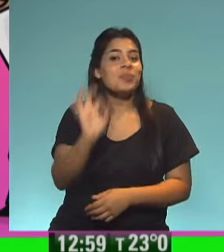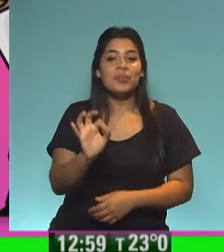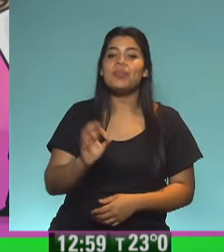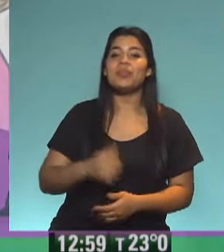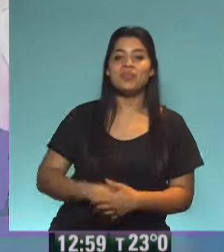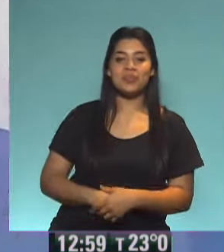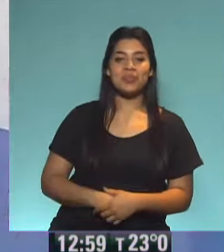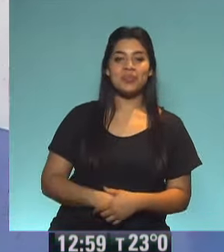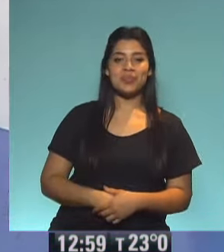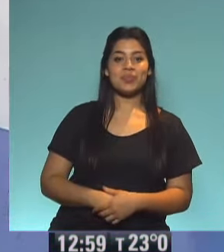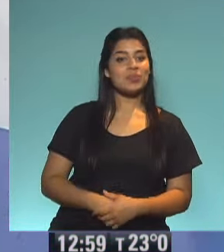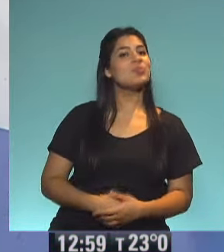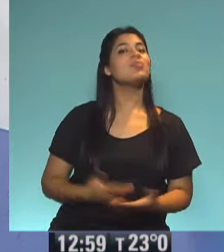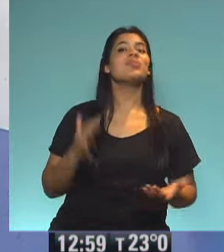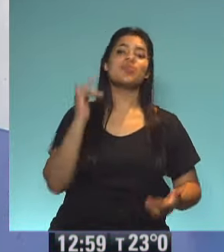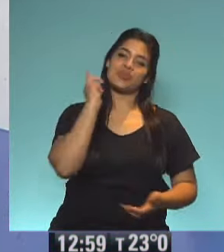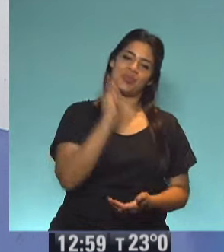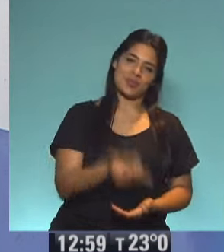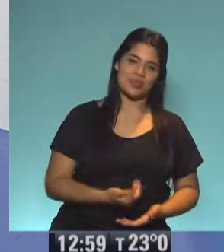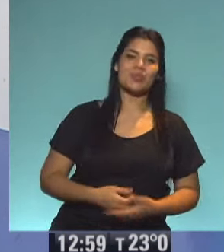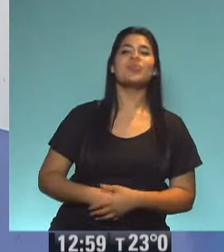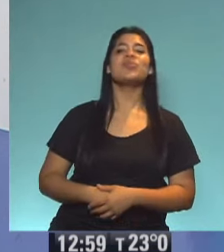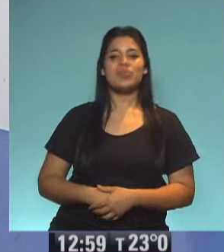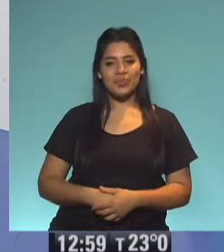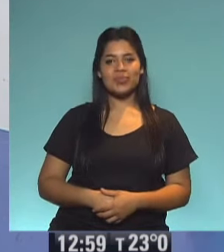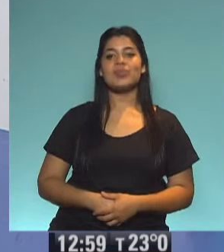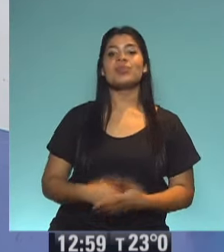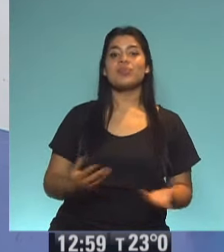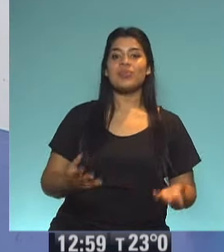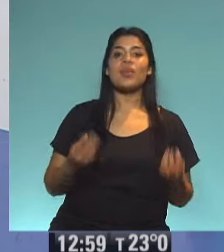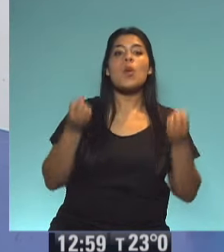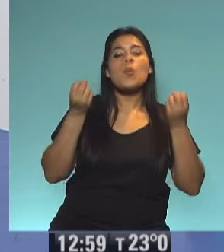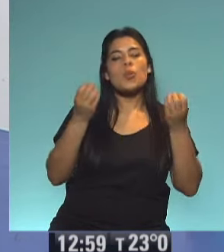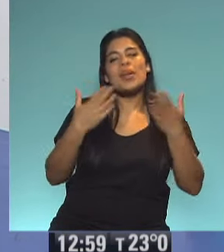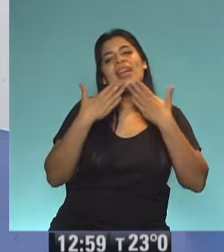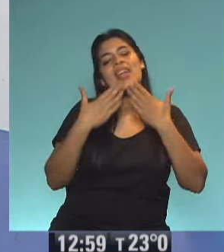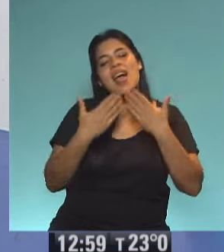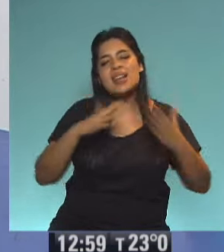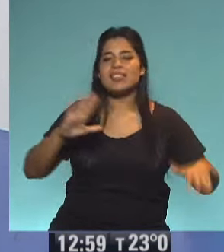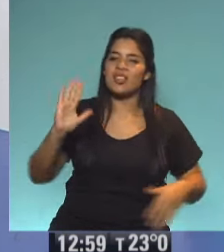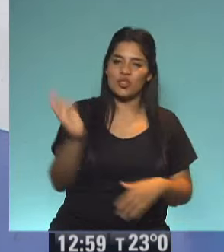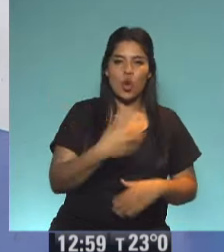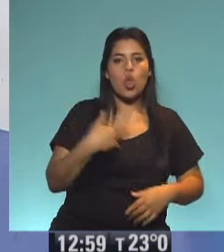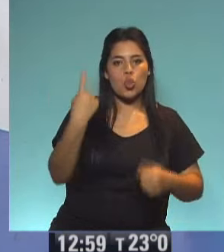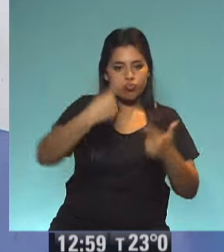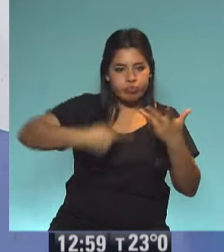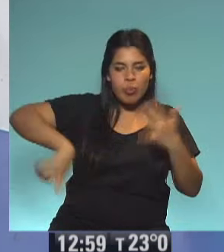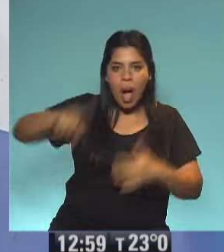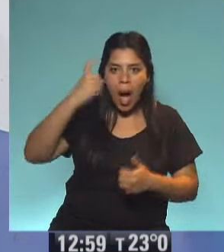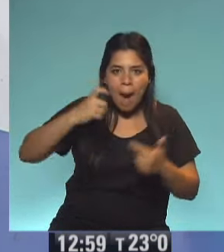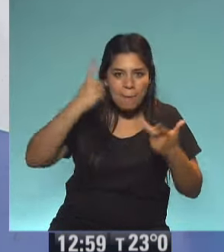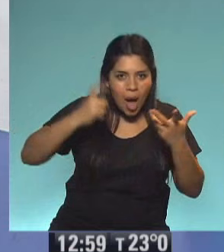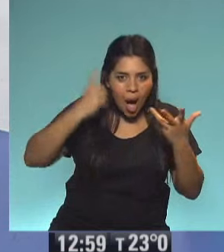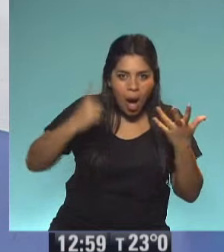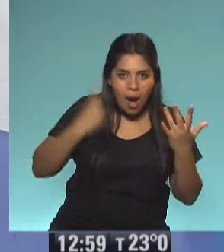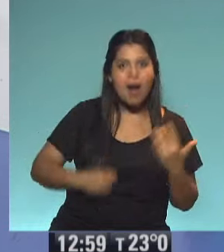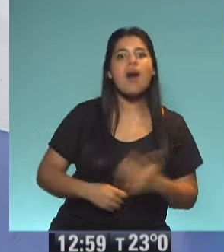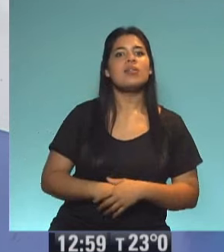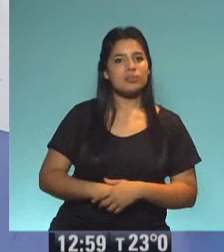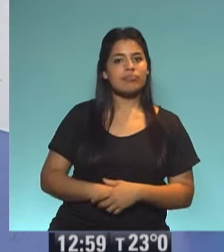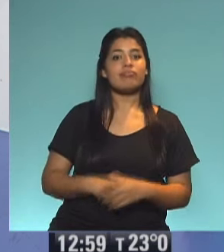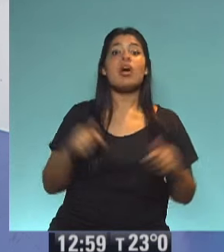el mondongo. ¿Quién y bueno, no comió mondongo alguna gracias vez? A todos por esta semana con hermosa, tanto aprendizaje. ¿Y cuándo nos vemos nosotros